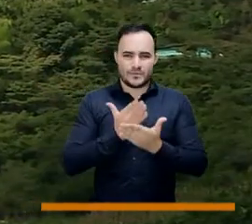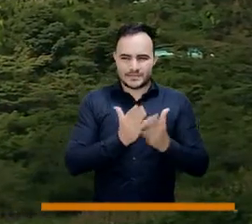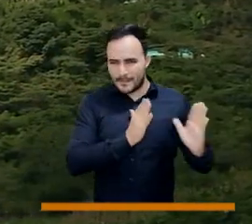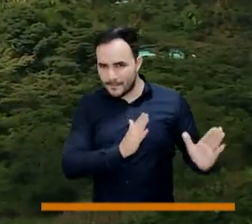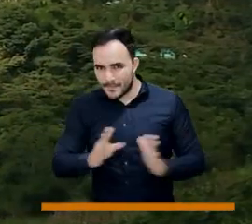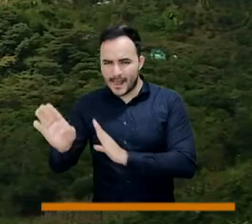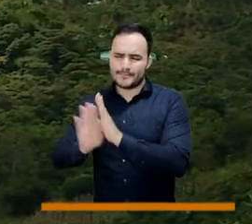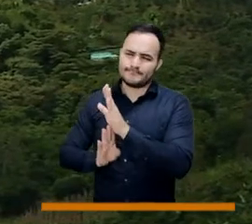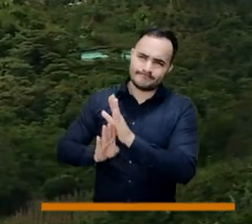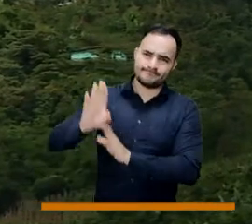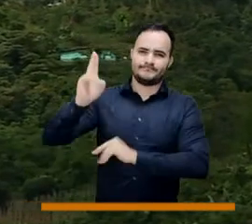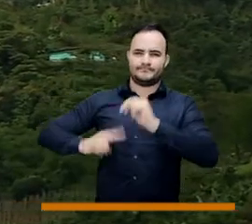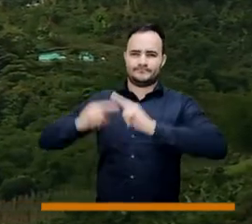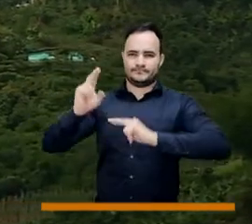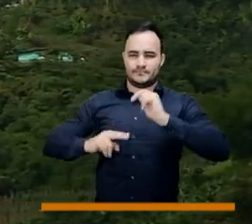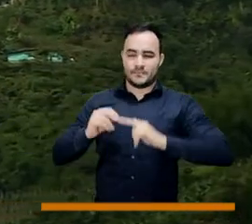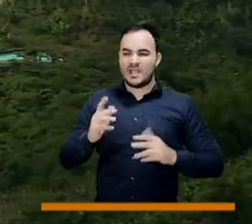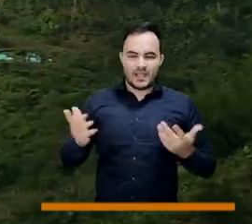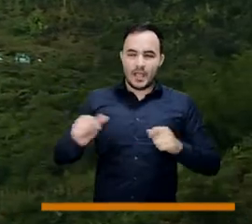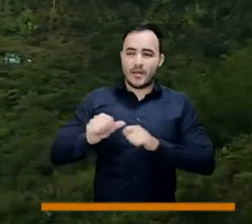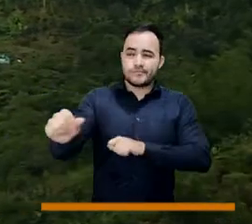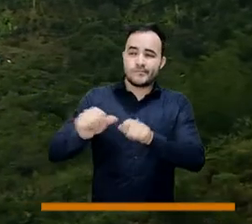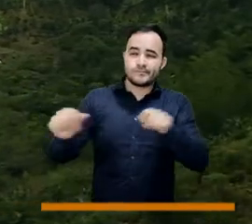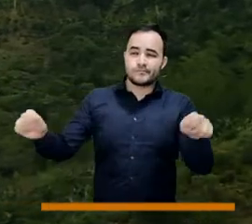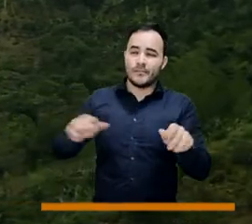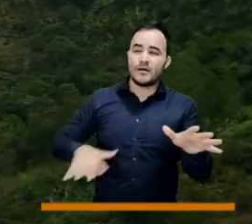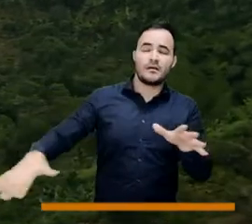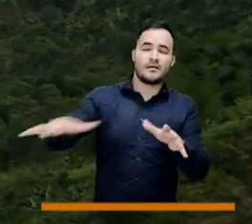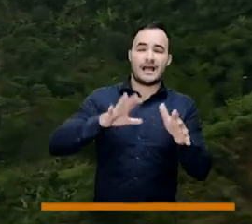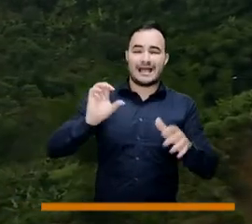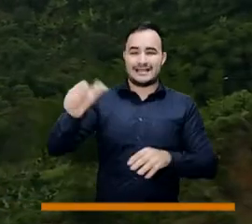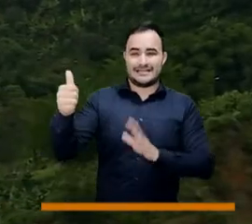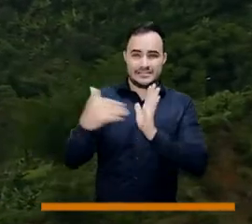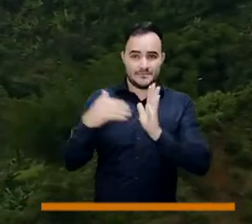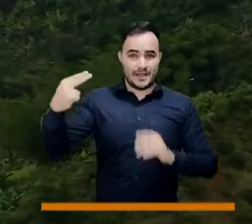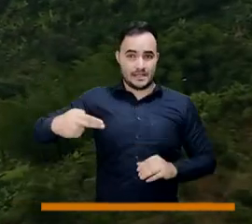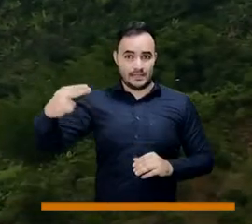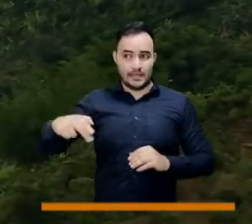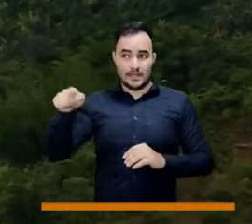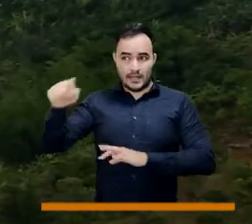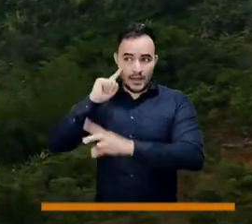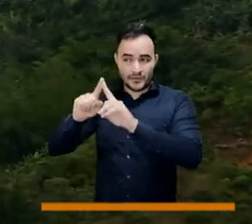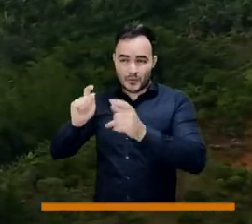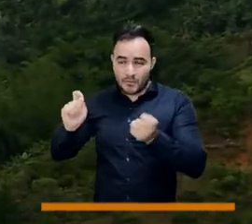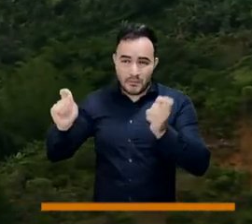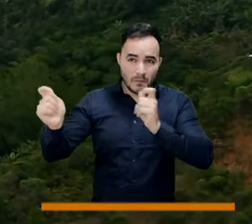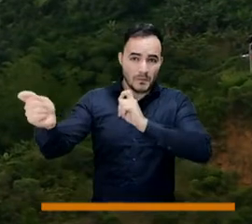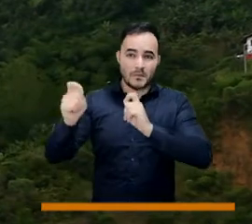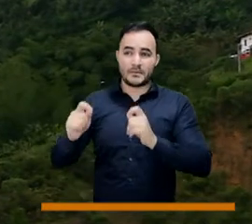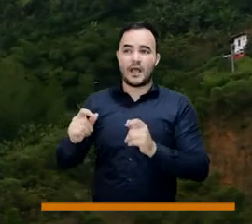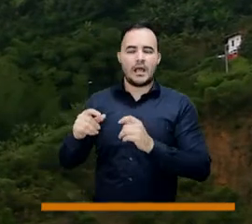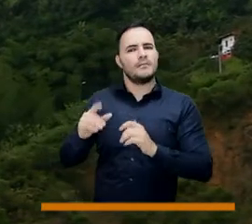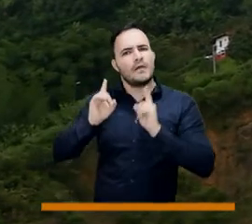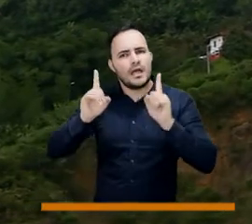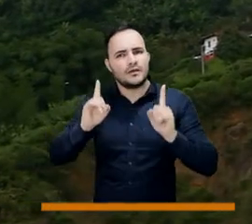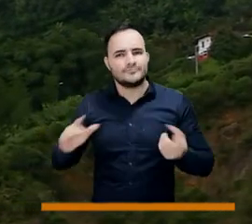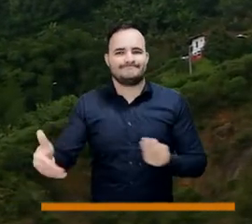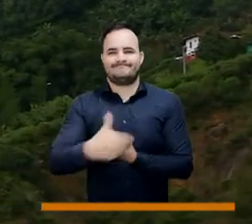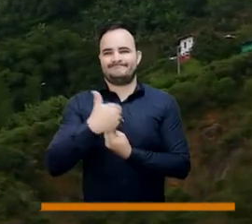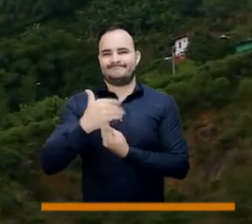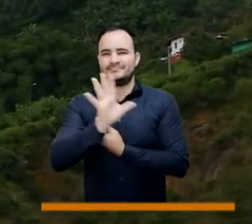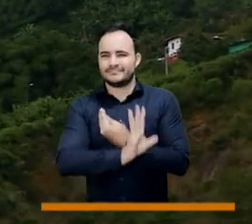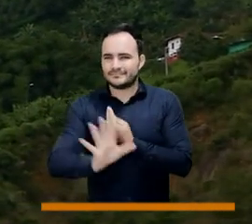proteger precisamente esa población que está situada en unas 10.000 hectáreas de ese territorio rural de Medellín y que